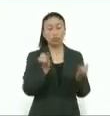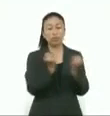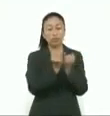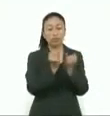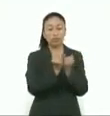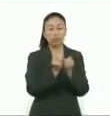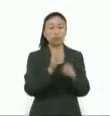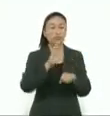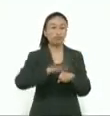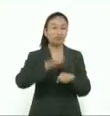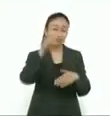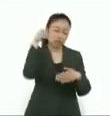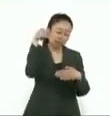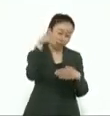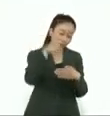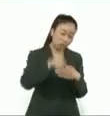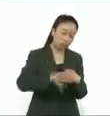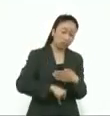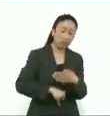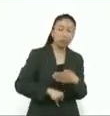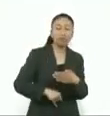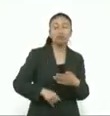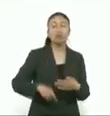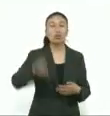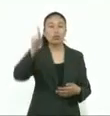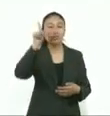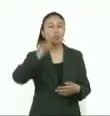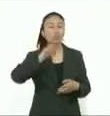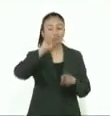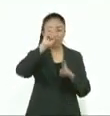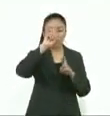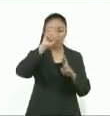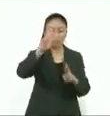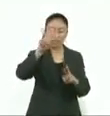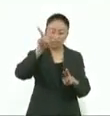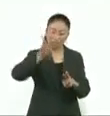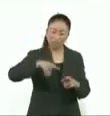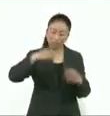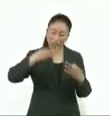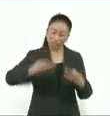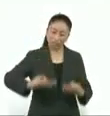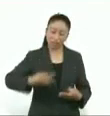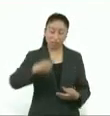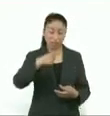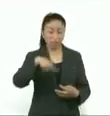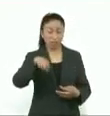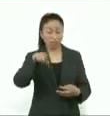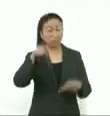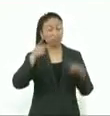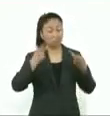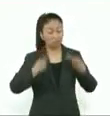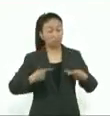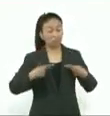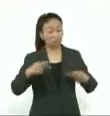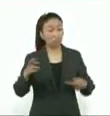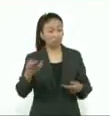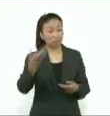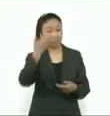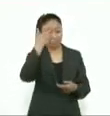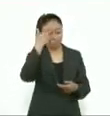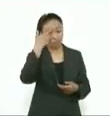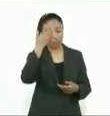fondo, de reconocimiento de las mujeres como personas, de reconocimiento que